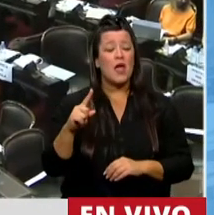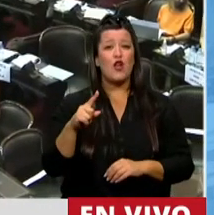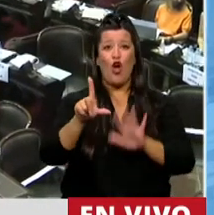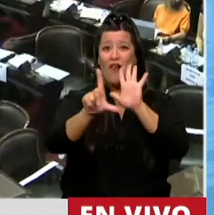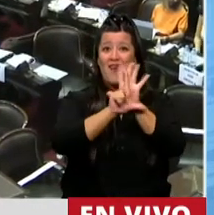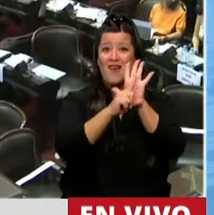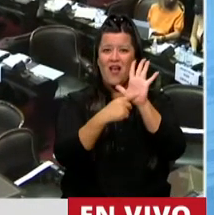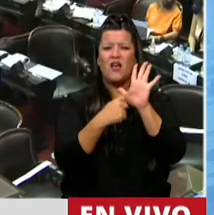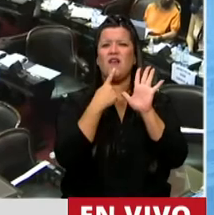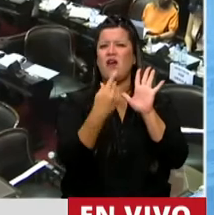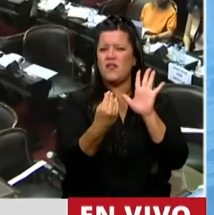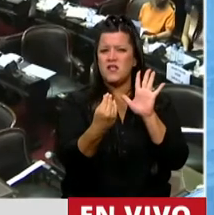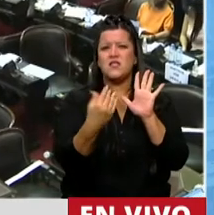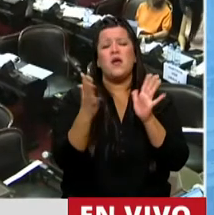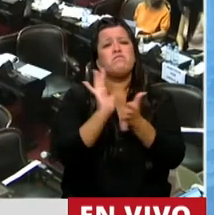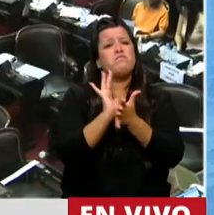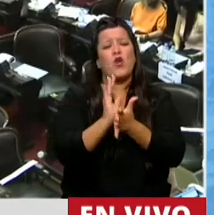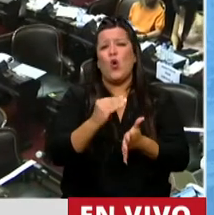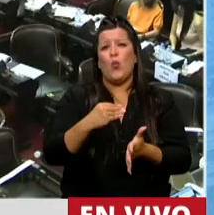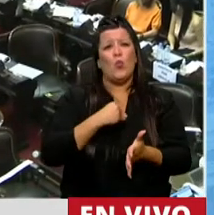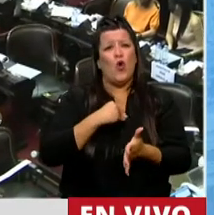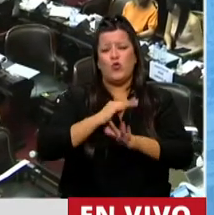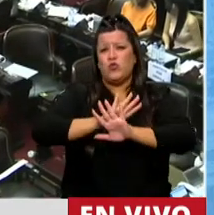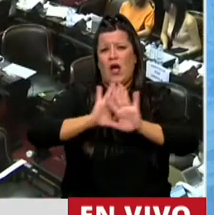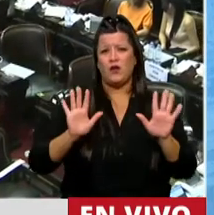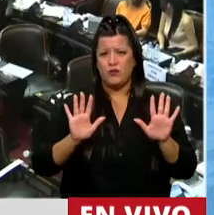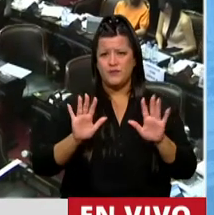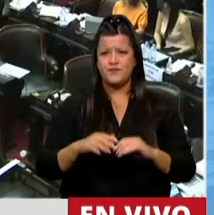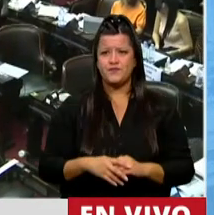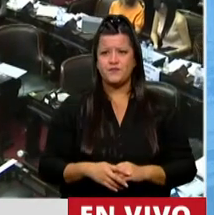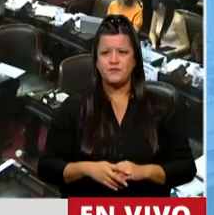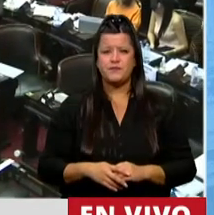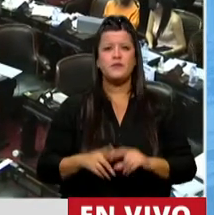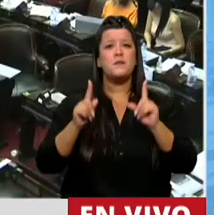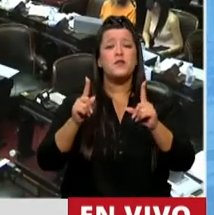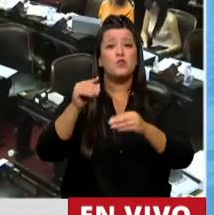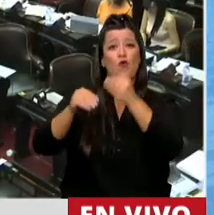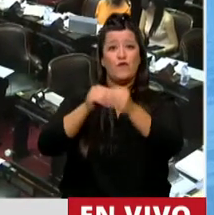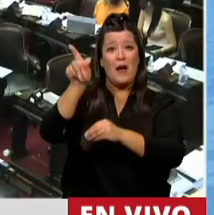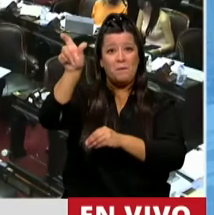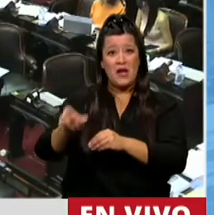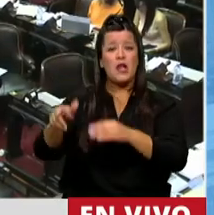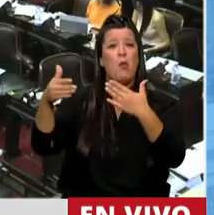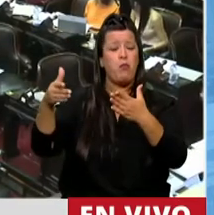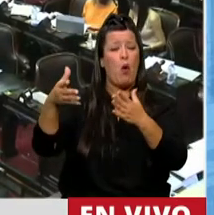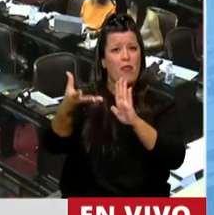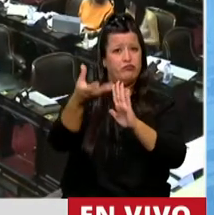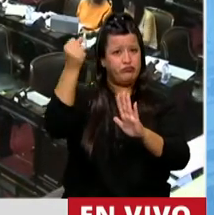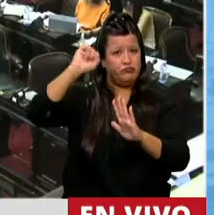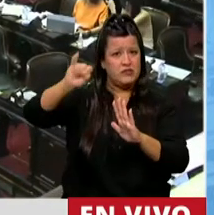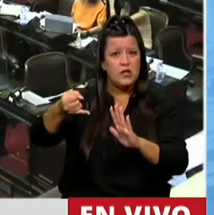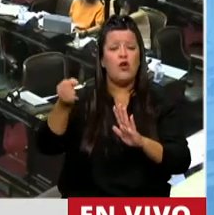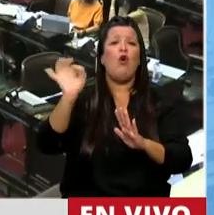ley plantea es un hecho voluntario del que al familiar puede adherir o